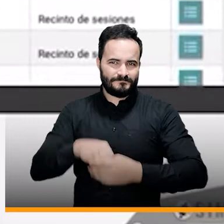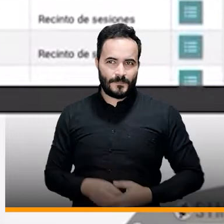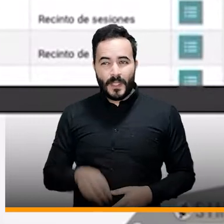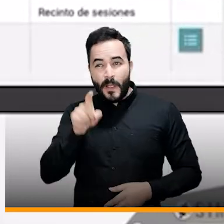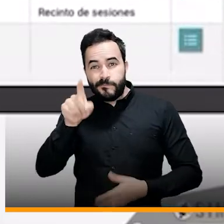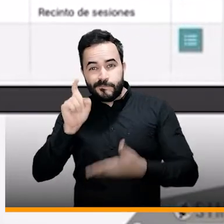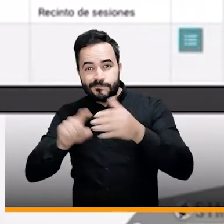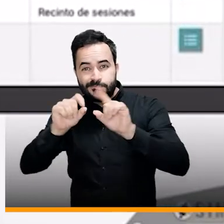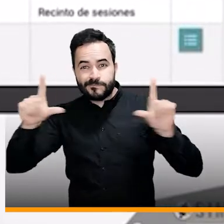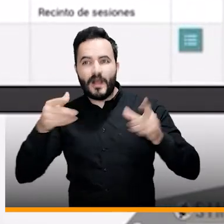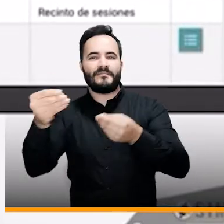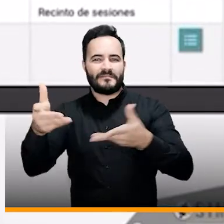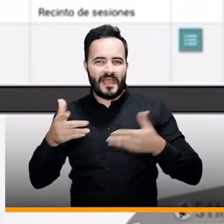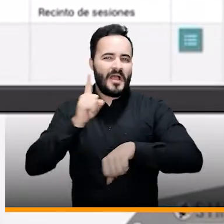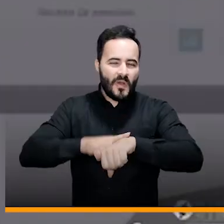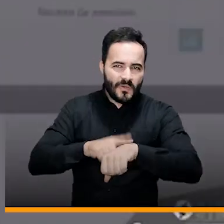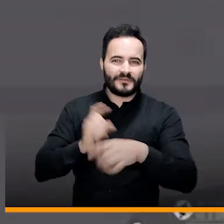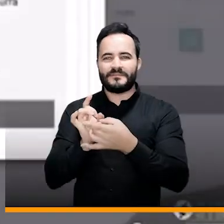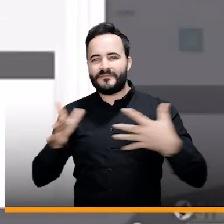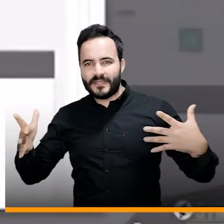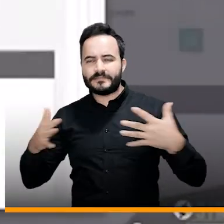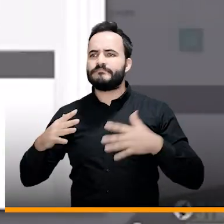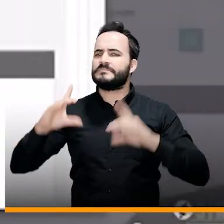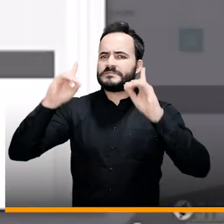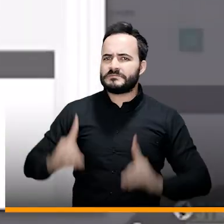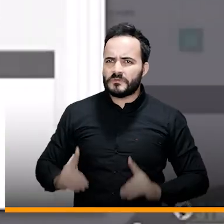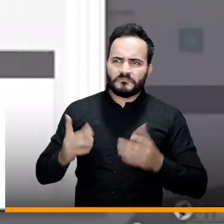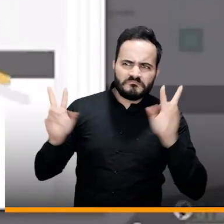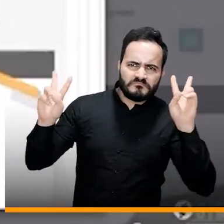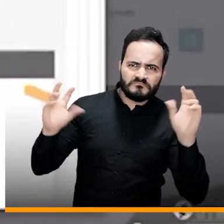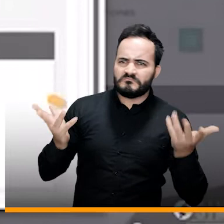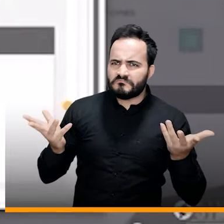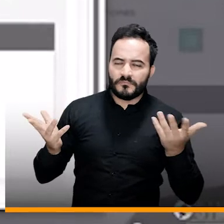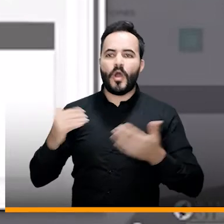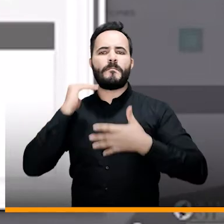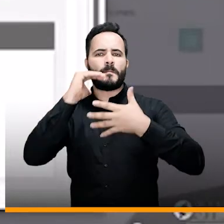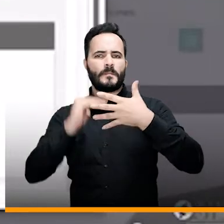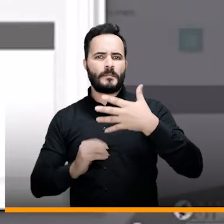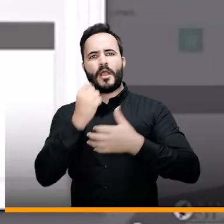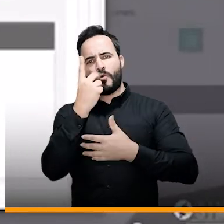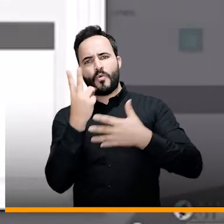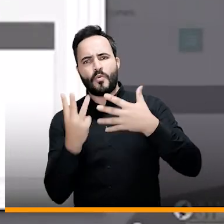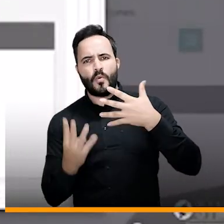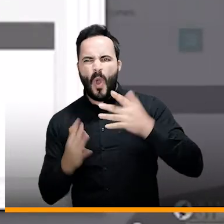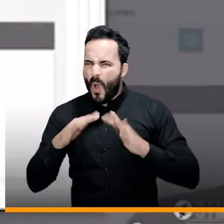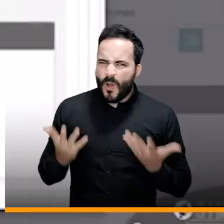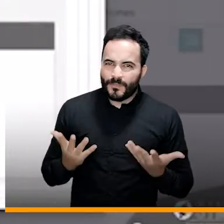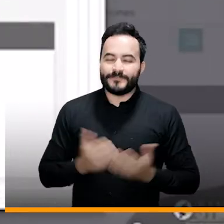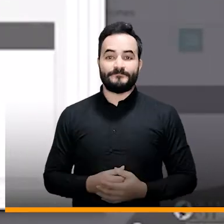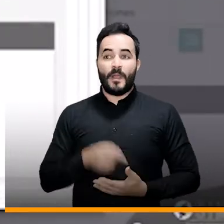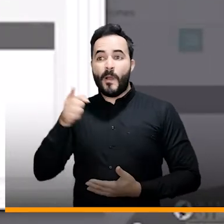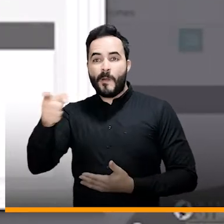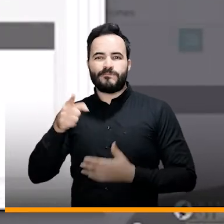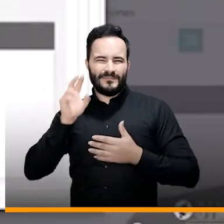lugar. En la opción Detalles podrá consultar fecha, hora, tema de sesión y asignación del orden del día